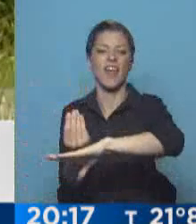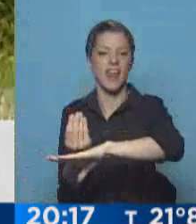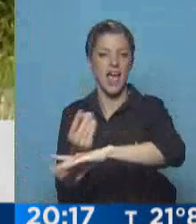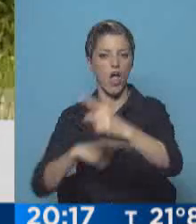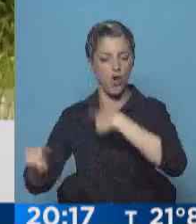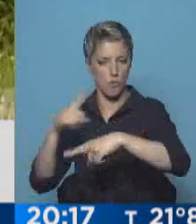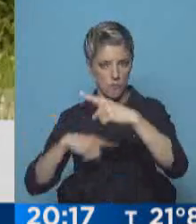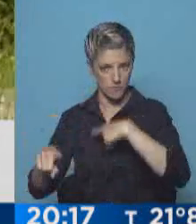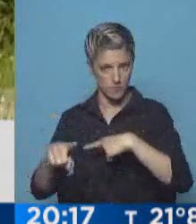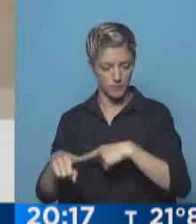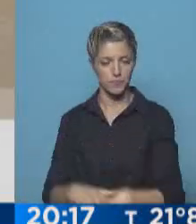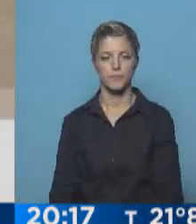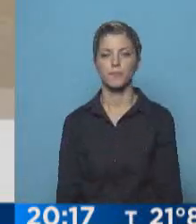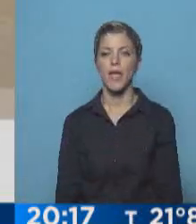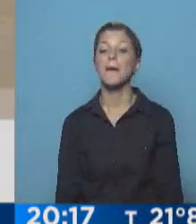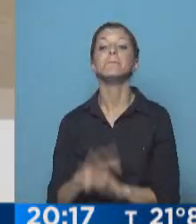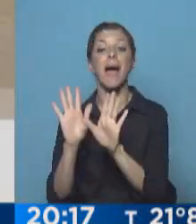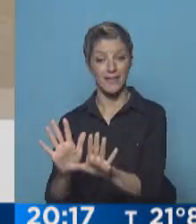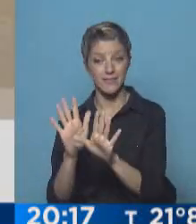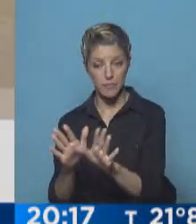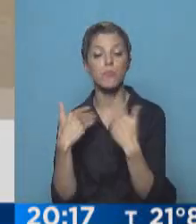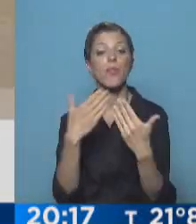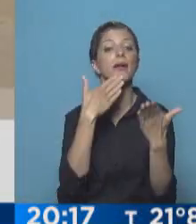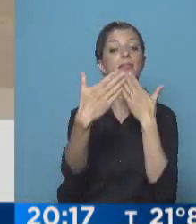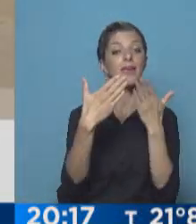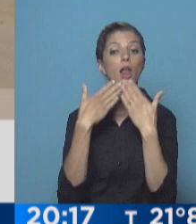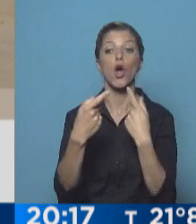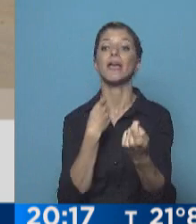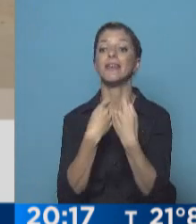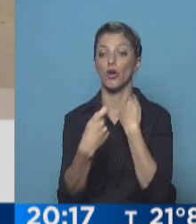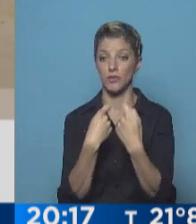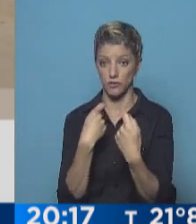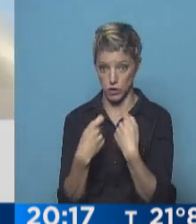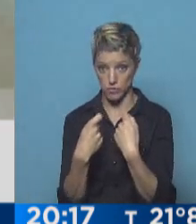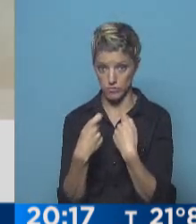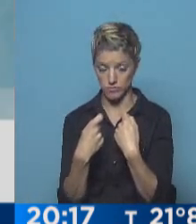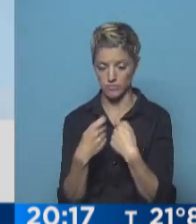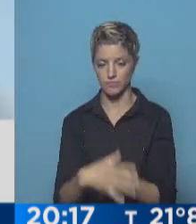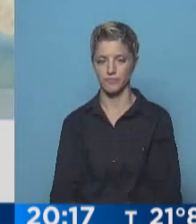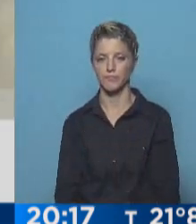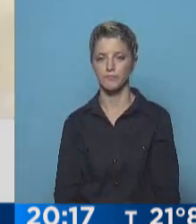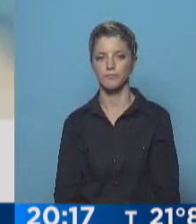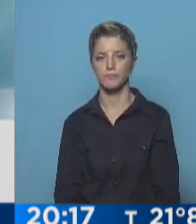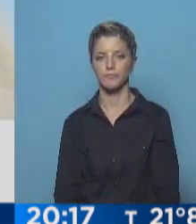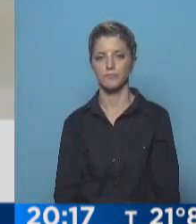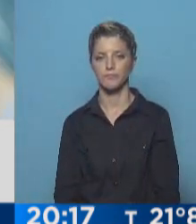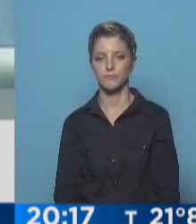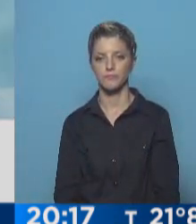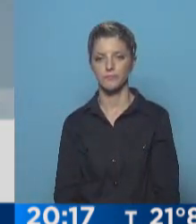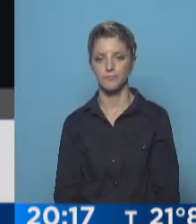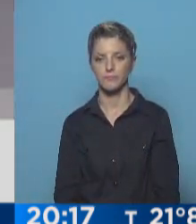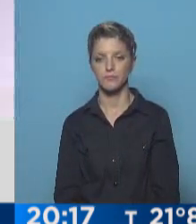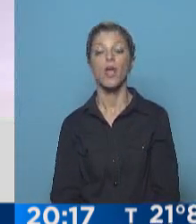cuadra por cuadra para llevar adelante el diálogo y las negociaciones con las autoridades bonaerenses. Estamos